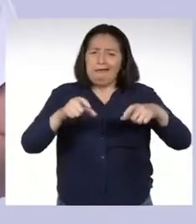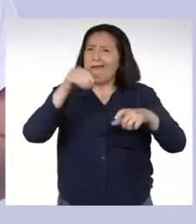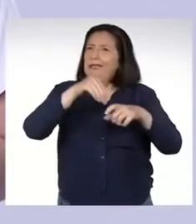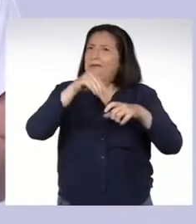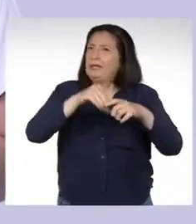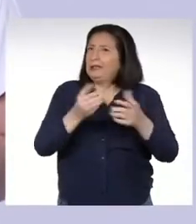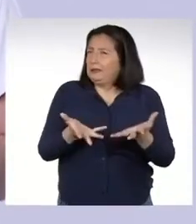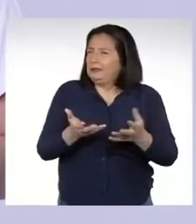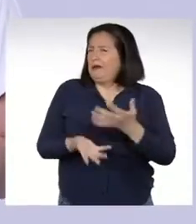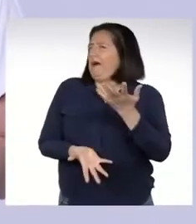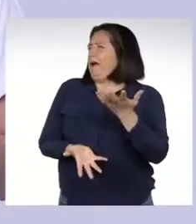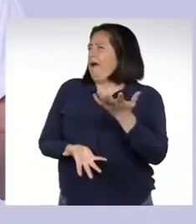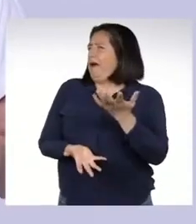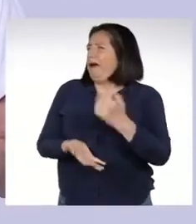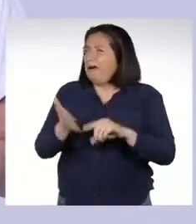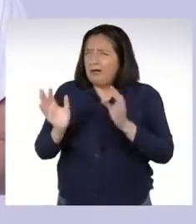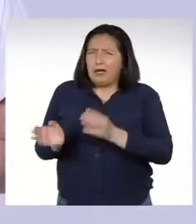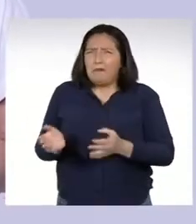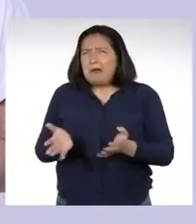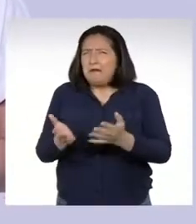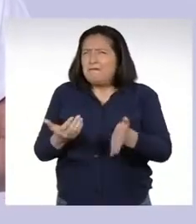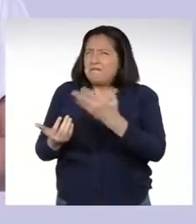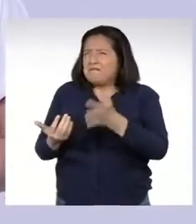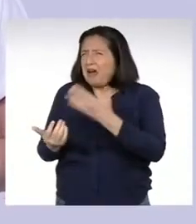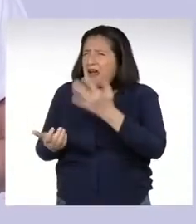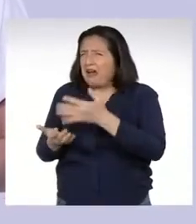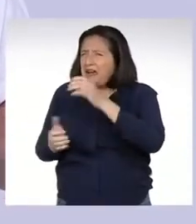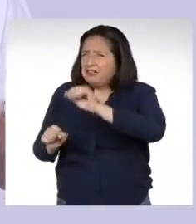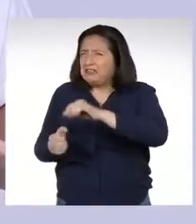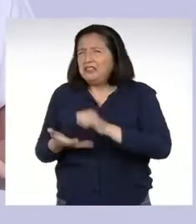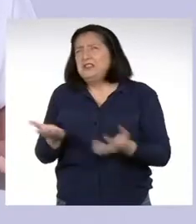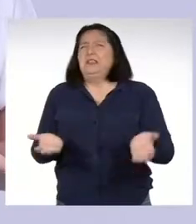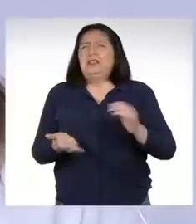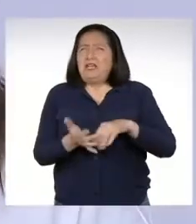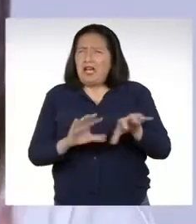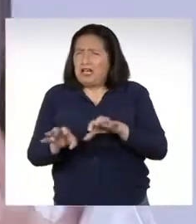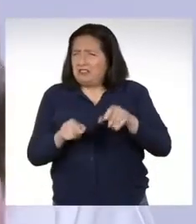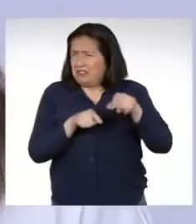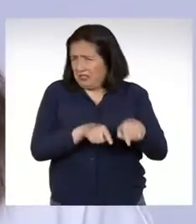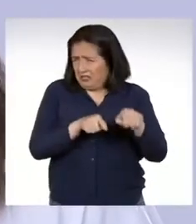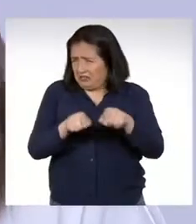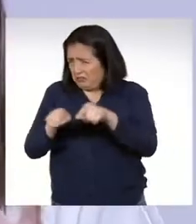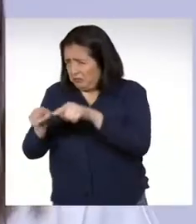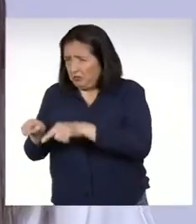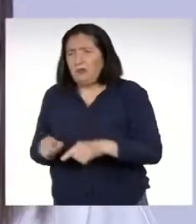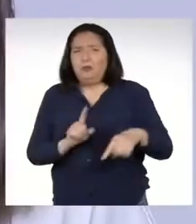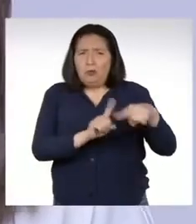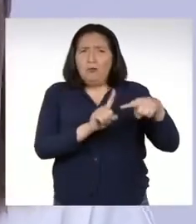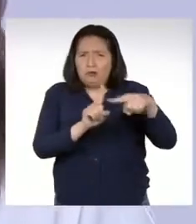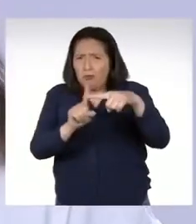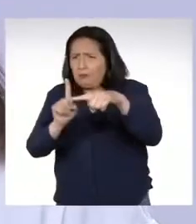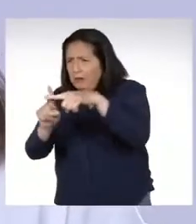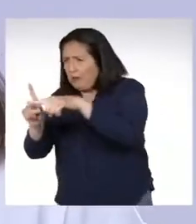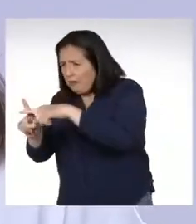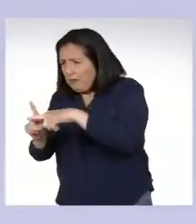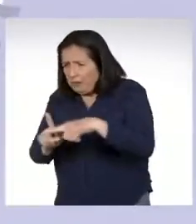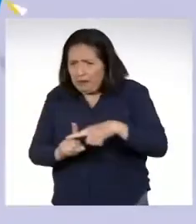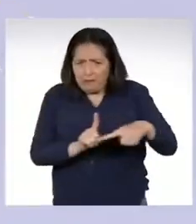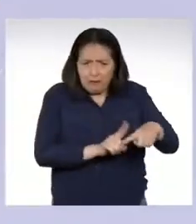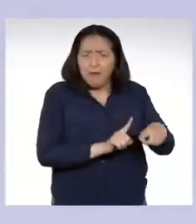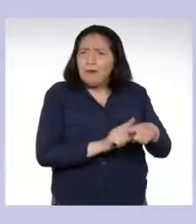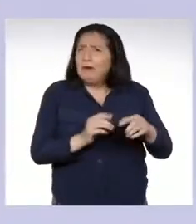paquete. ¿Habrá alguna manera más fácil y práctica de realizar esta operación y no sumar tantas veces el mismo